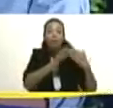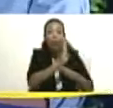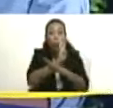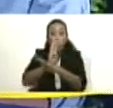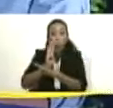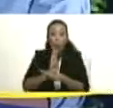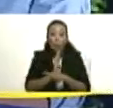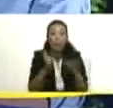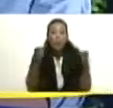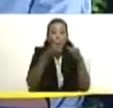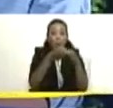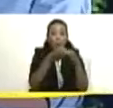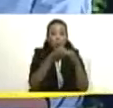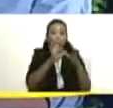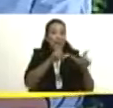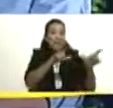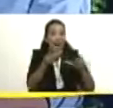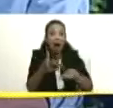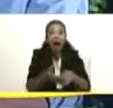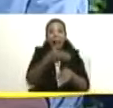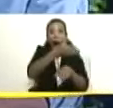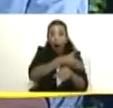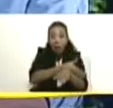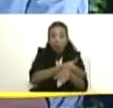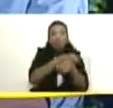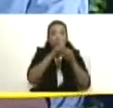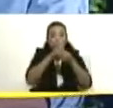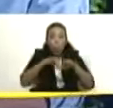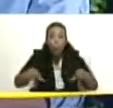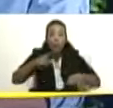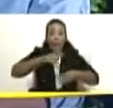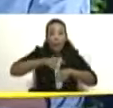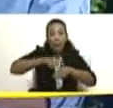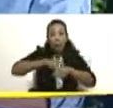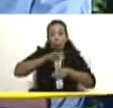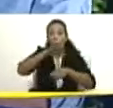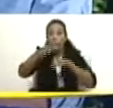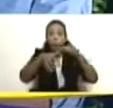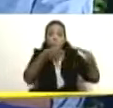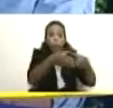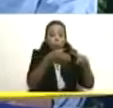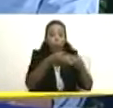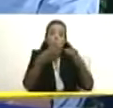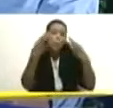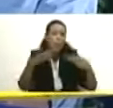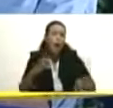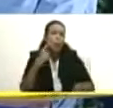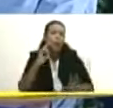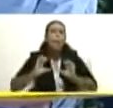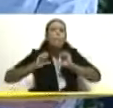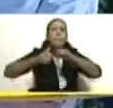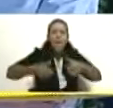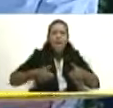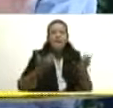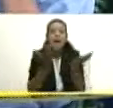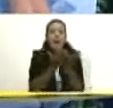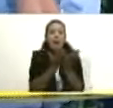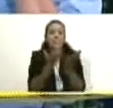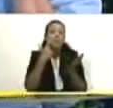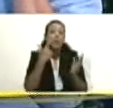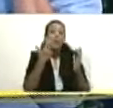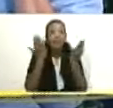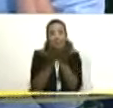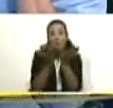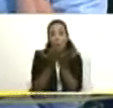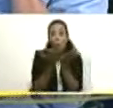esas organizaciones que ya existen, si nos distribuimos en el tiempo, por ejemplo, normalmente cuando se empieza clase, las brigadas